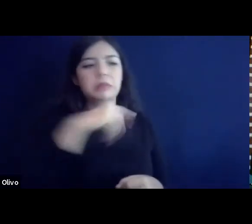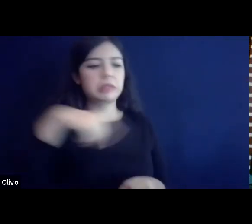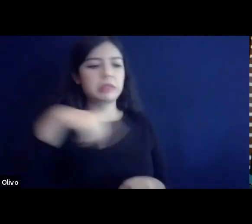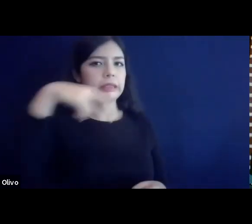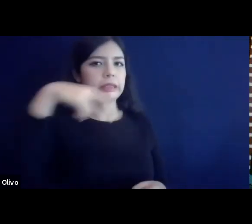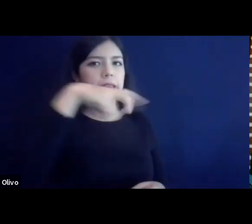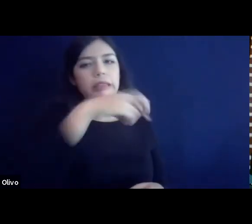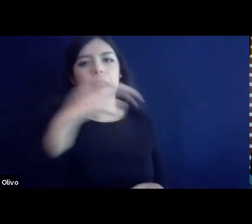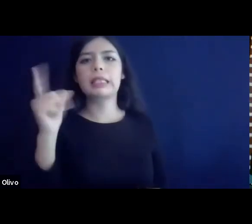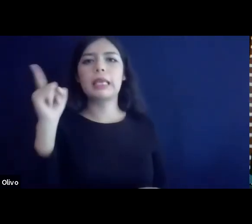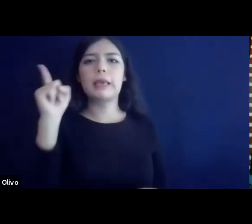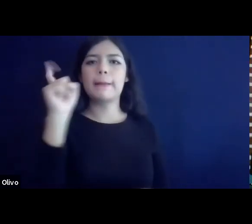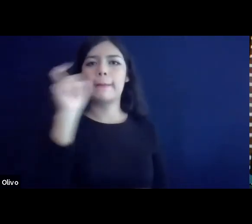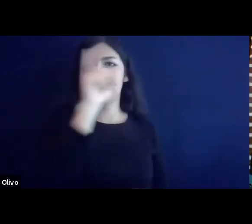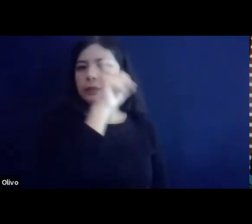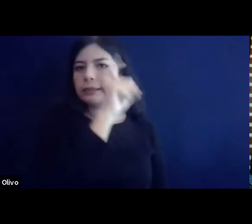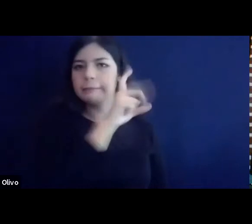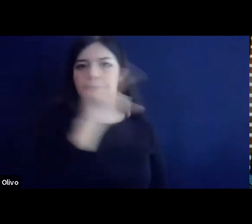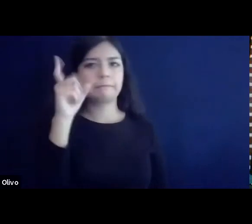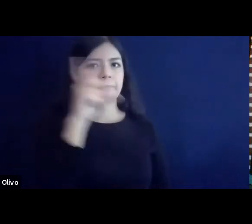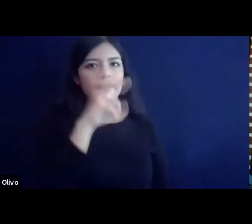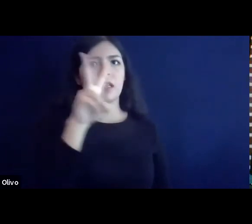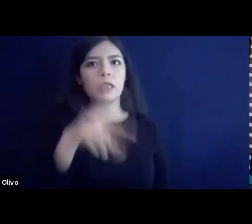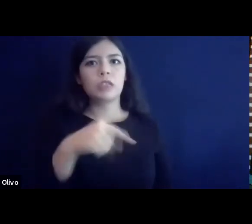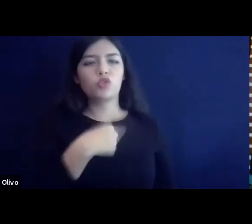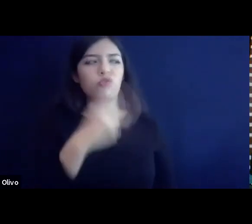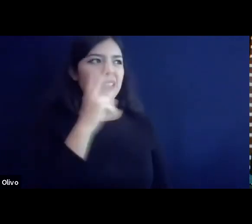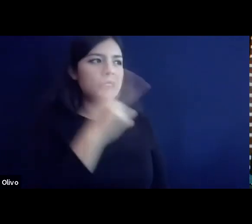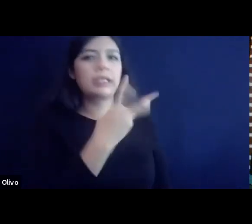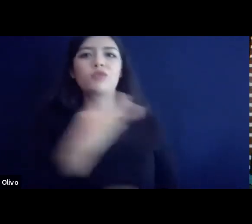Y eso como que les molestaba.